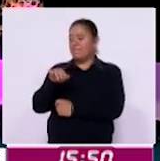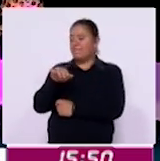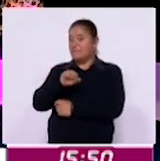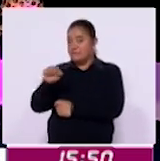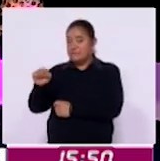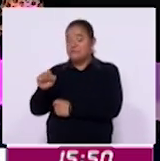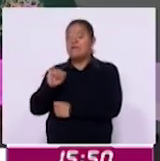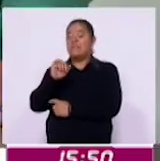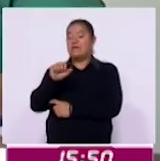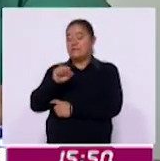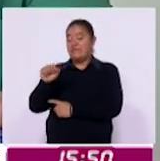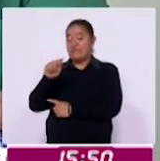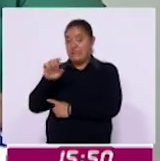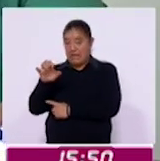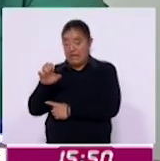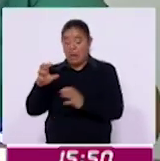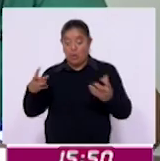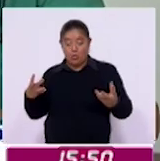e ISSSTE.